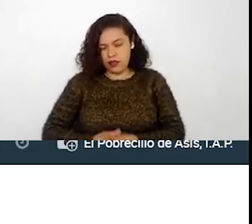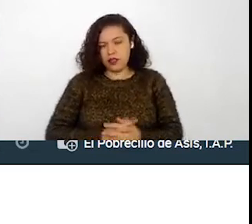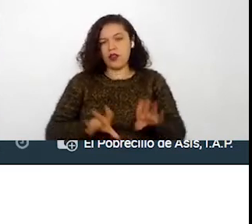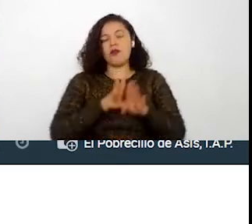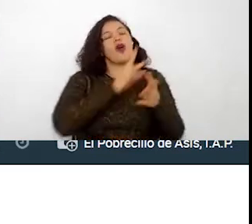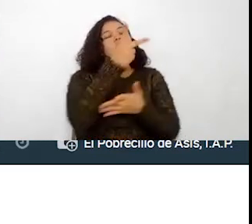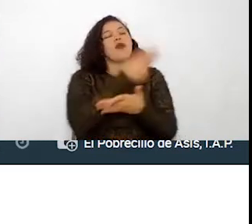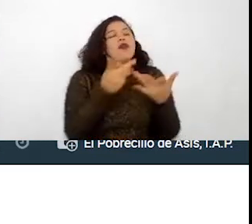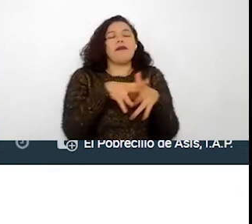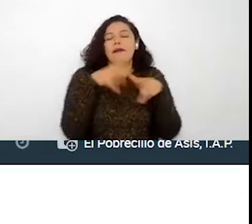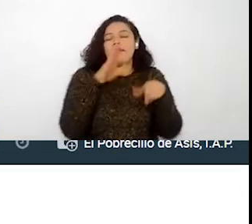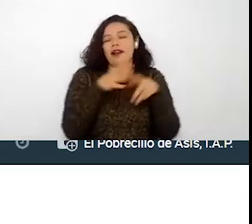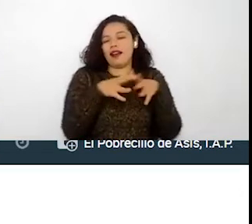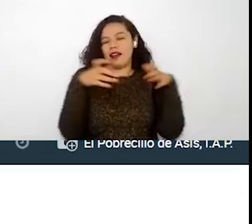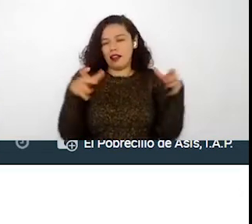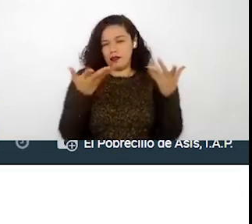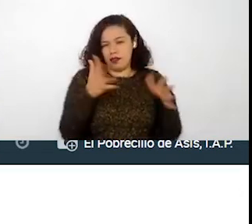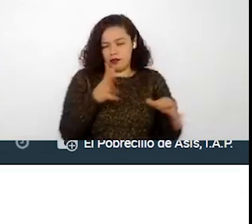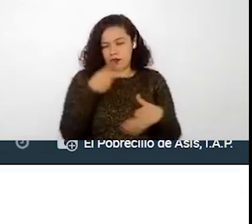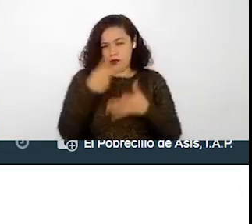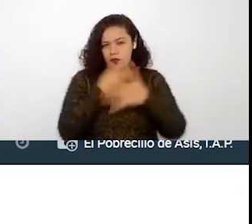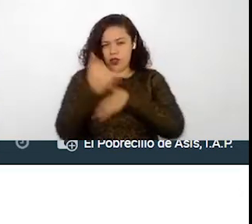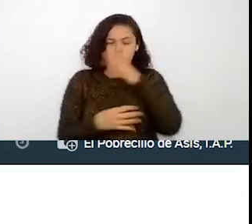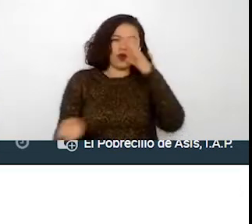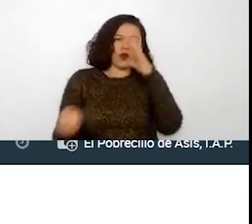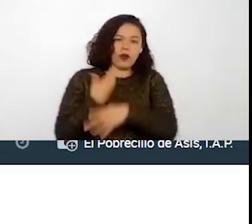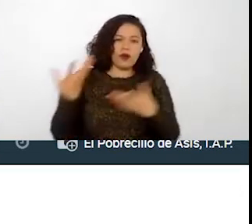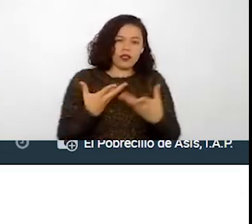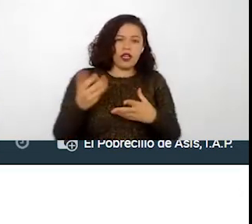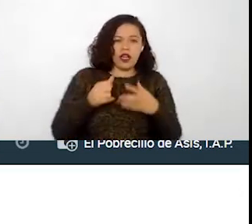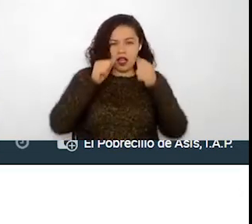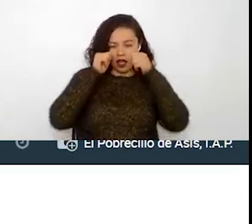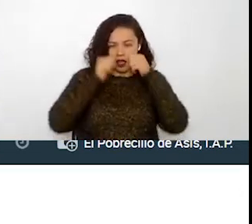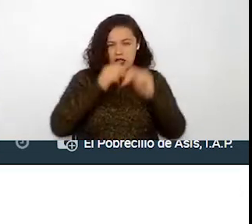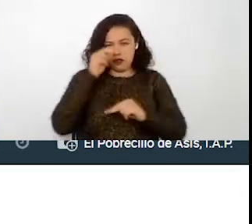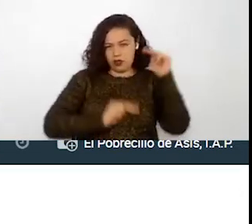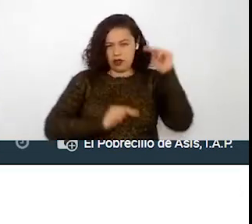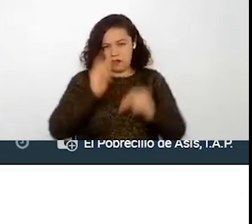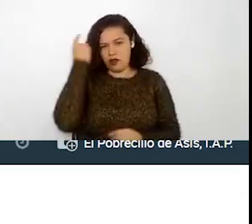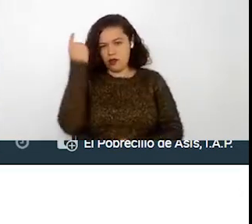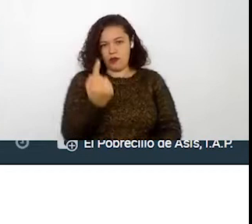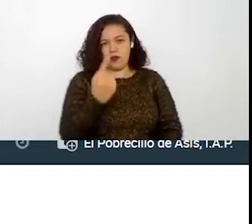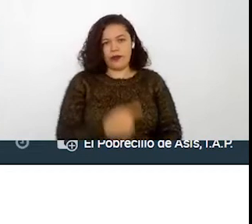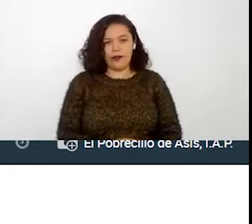a hacer un nuevo un nuevo proyecto la atención nivel 1